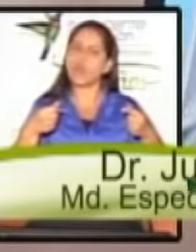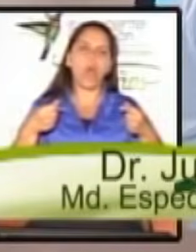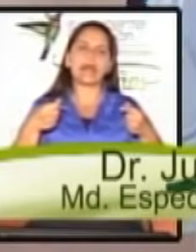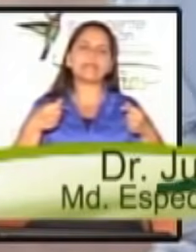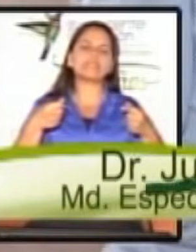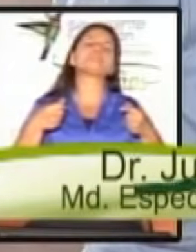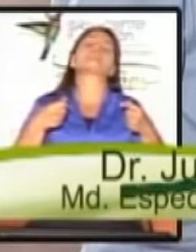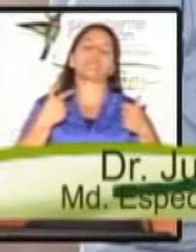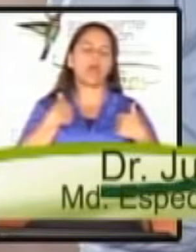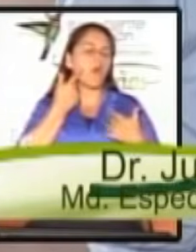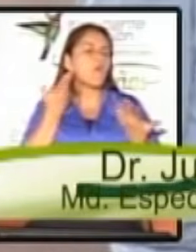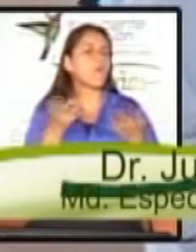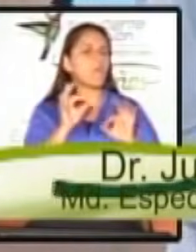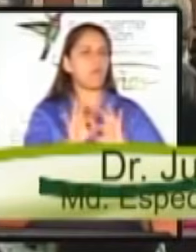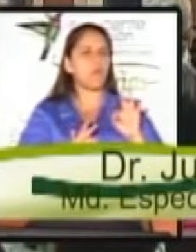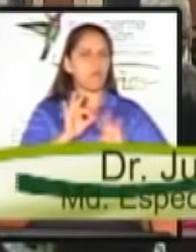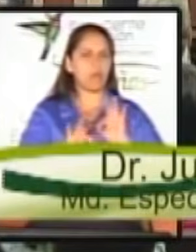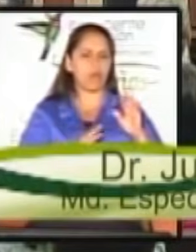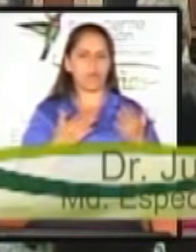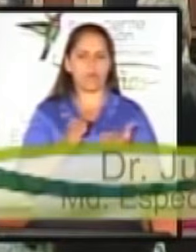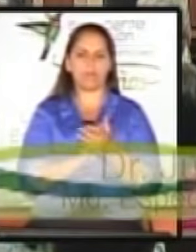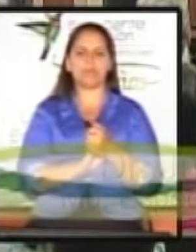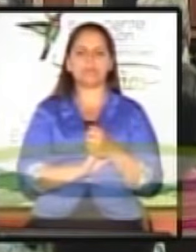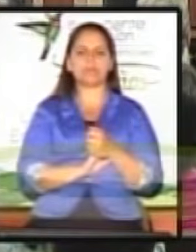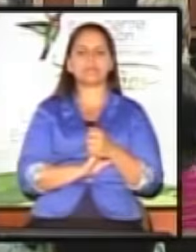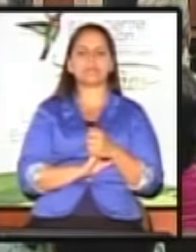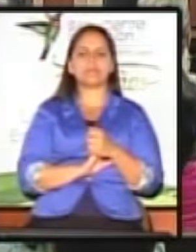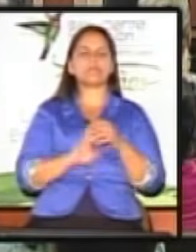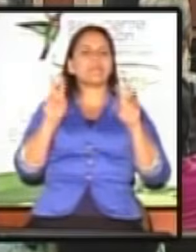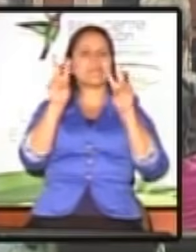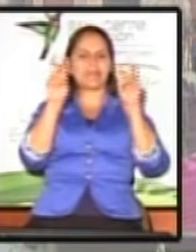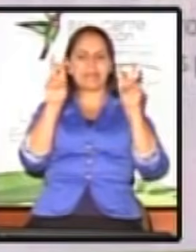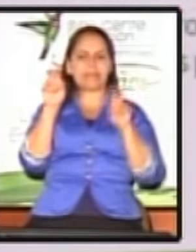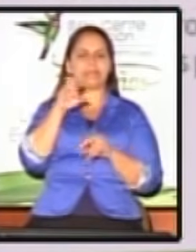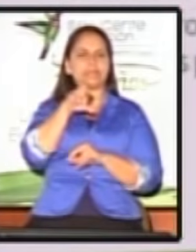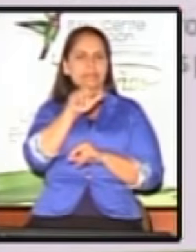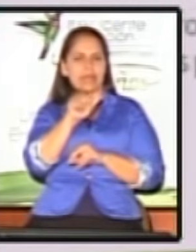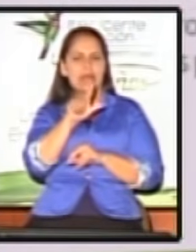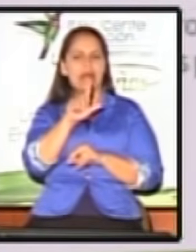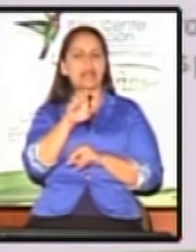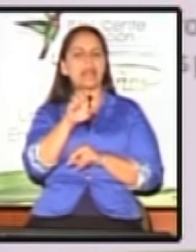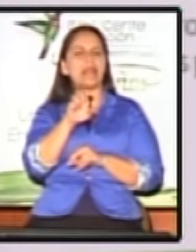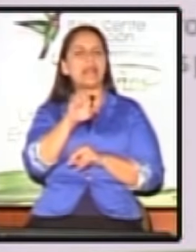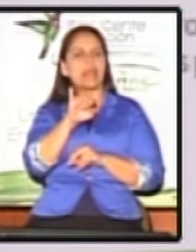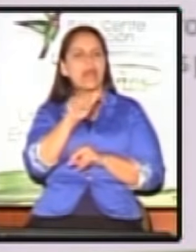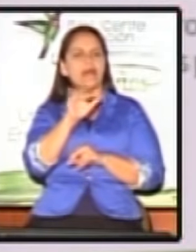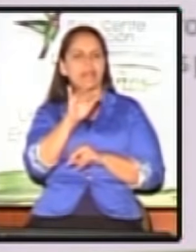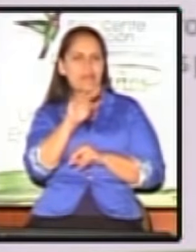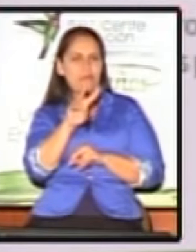un paciente. Aquí les voy a dar un título. Para muchos de nosotros este término es